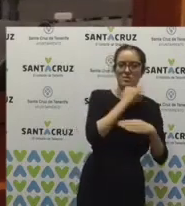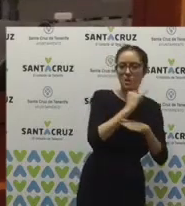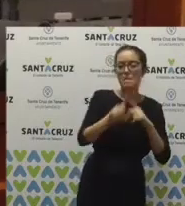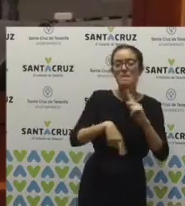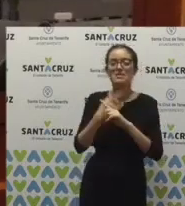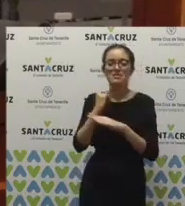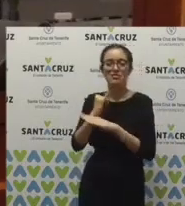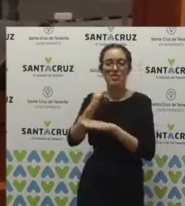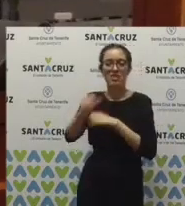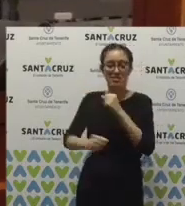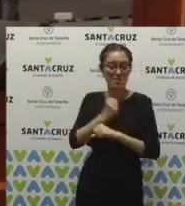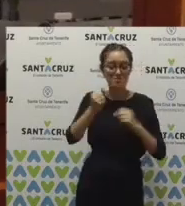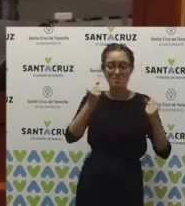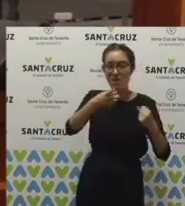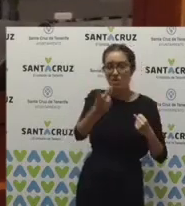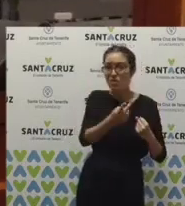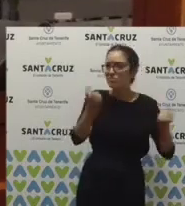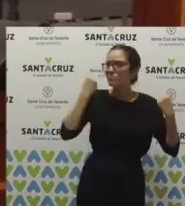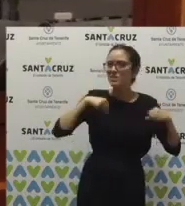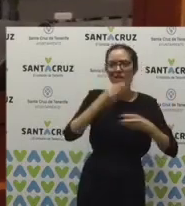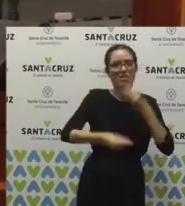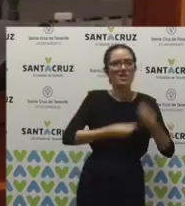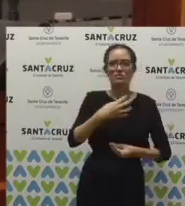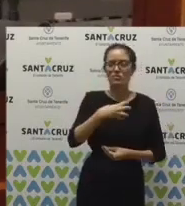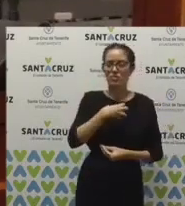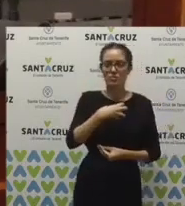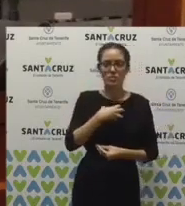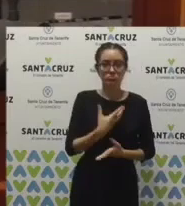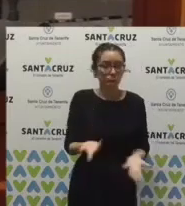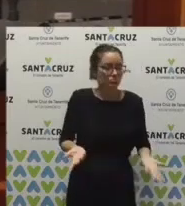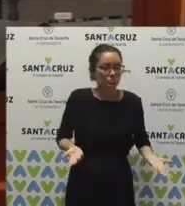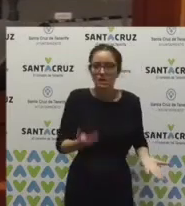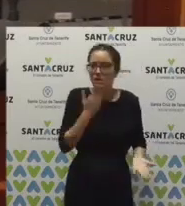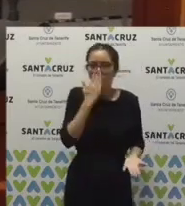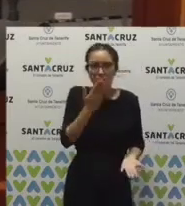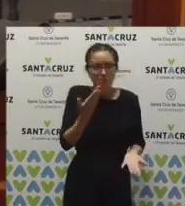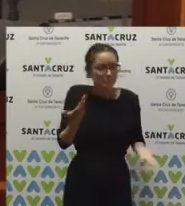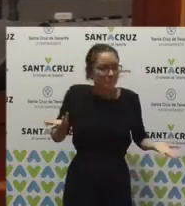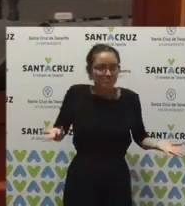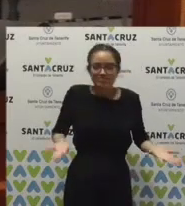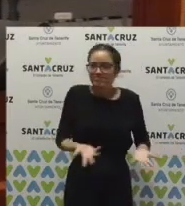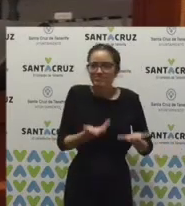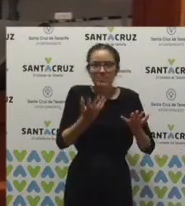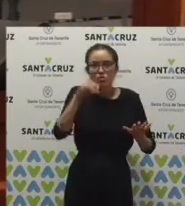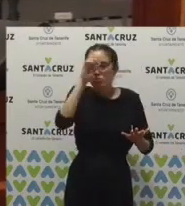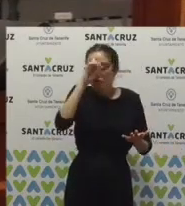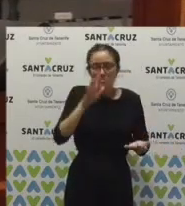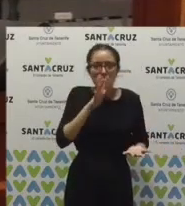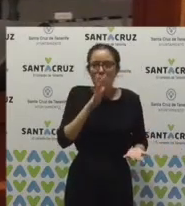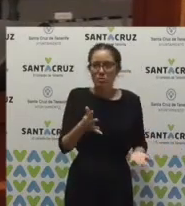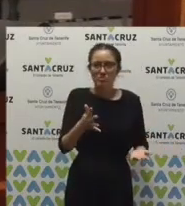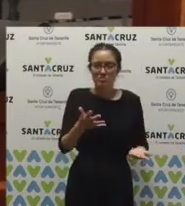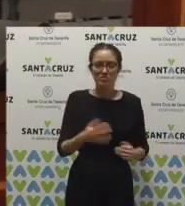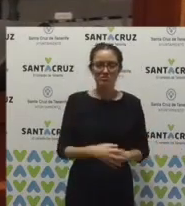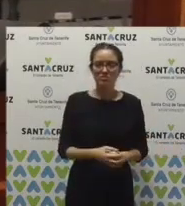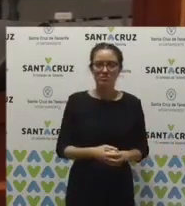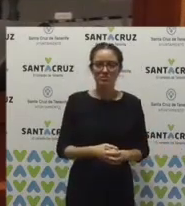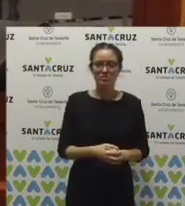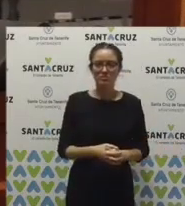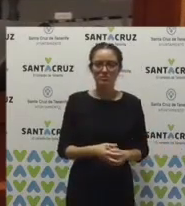laboral que nos vamos a quedar sin excepción la verdad que es inexplicable inexplicable que el cabildo éste